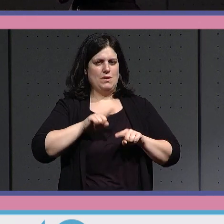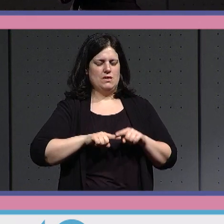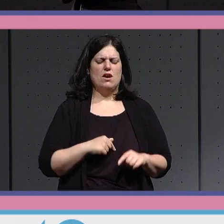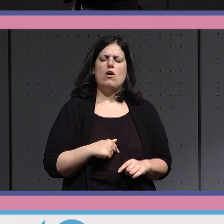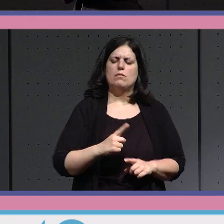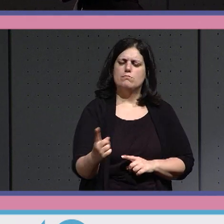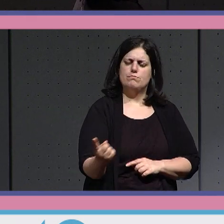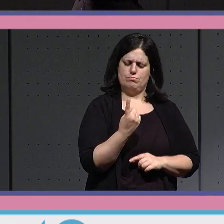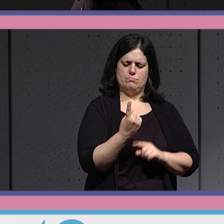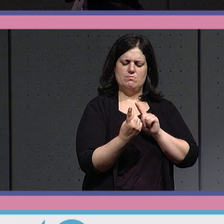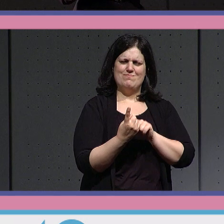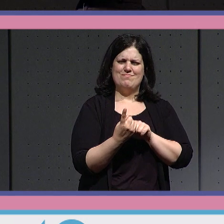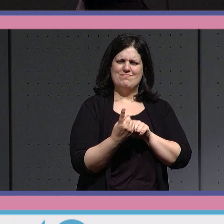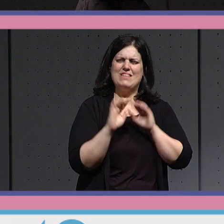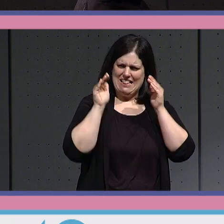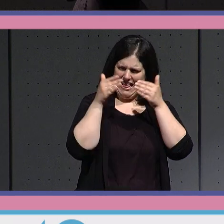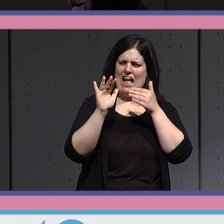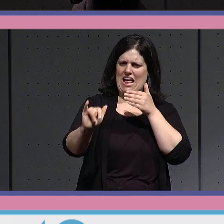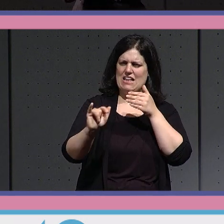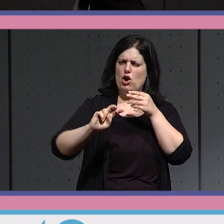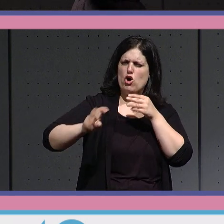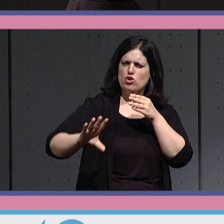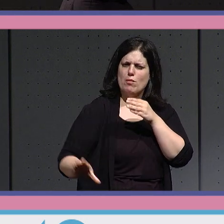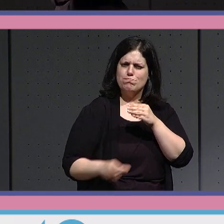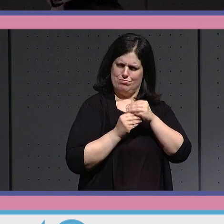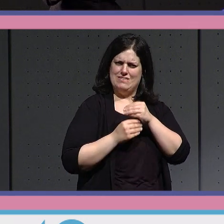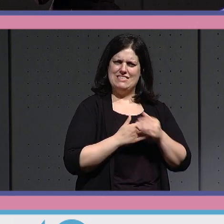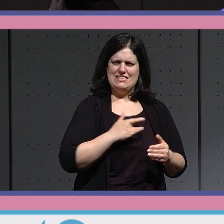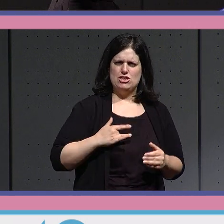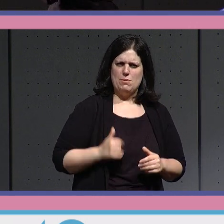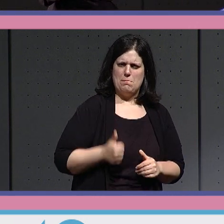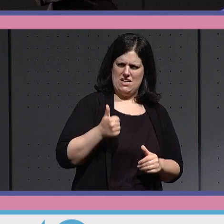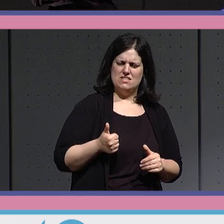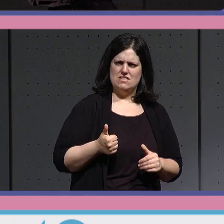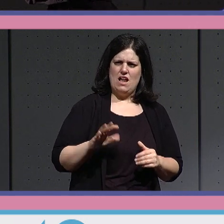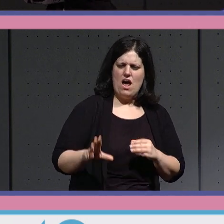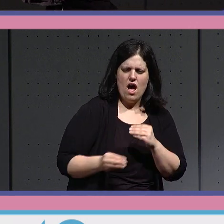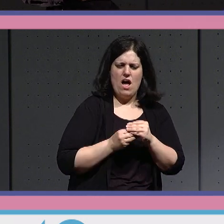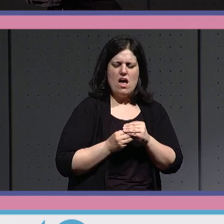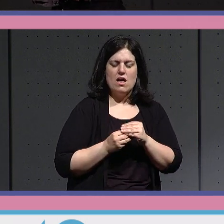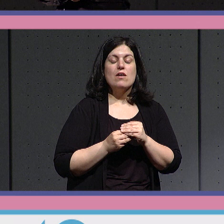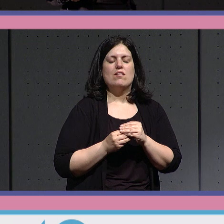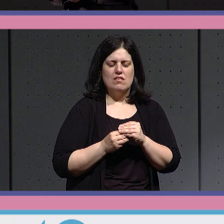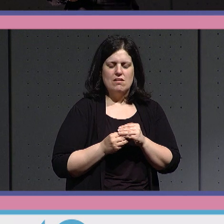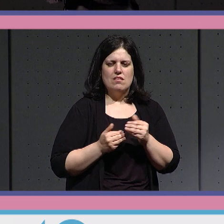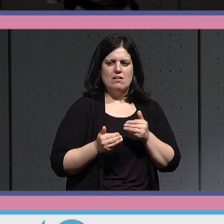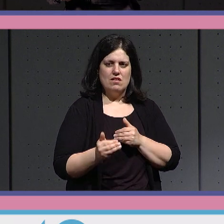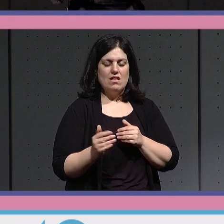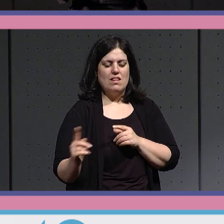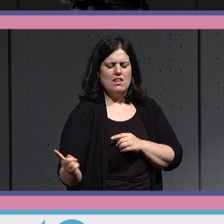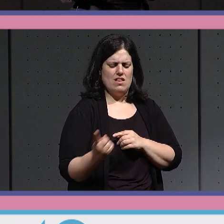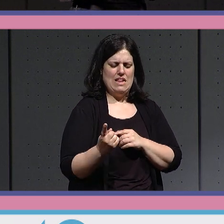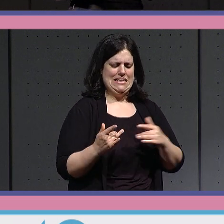viene a la consulta puede tener, además de TEA, otra cosa que no se nos debe escapar y que no podemos perder? Cuando aparecen otros síntomas